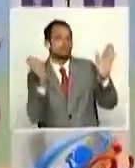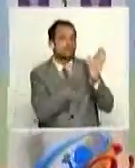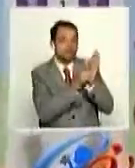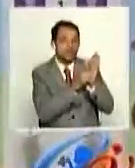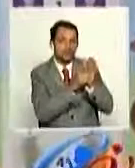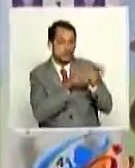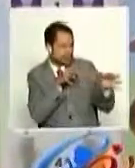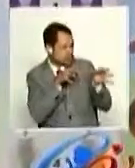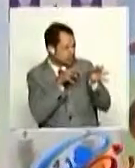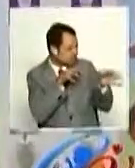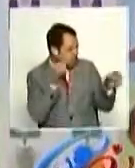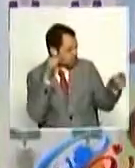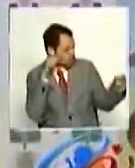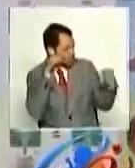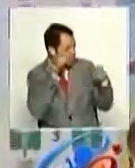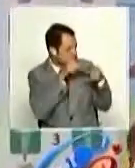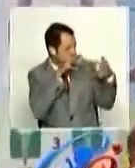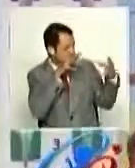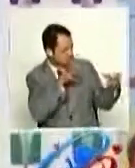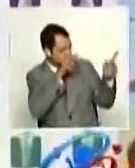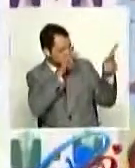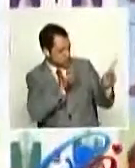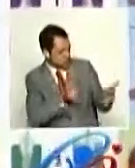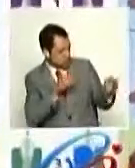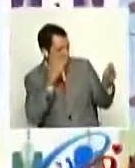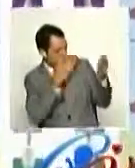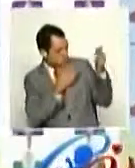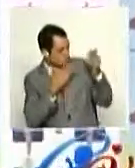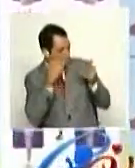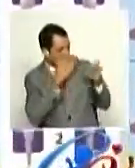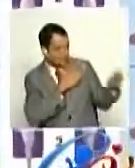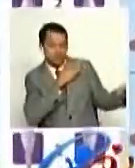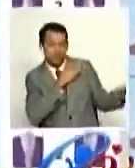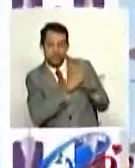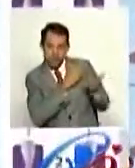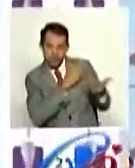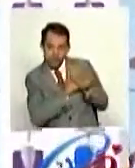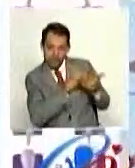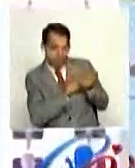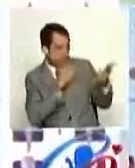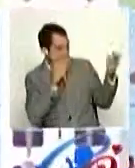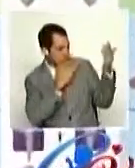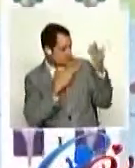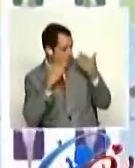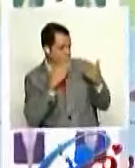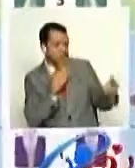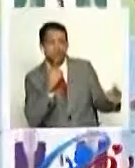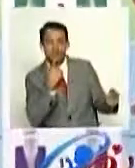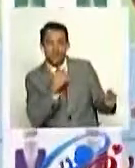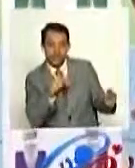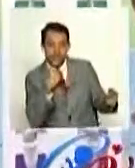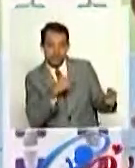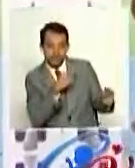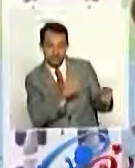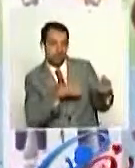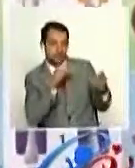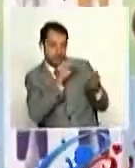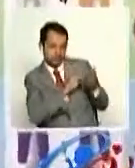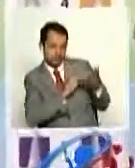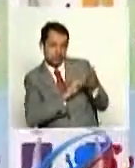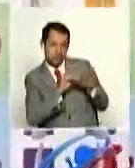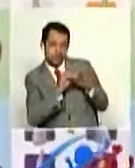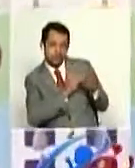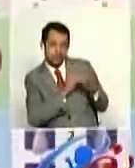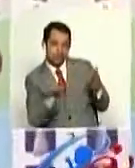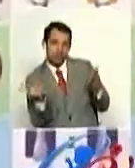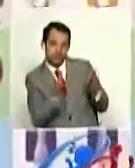la intención nuestra, que los pacientes sean evaluados por los odontólogos neurofocales y, como ella decía, pasar por todos los